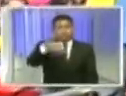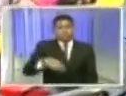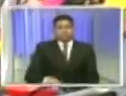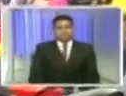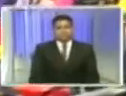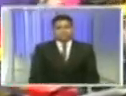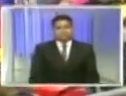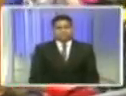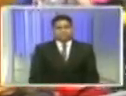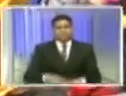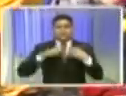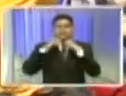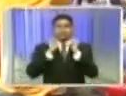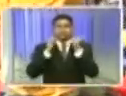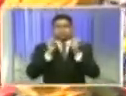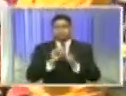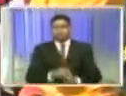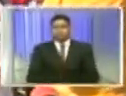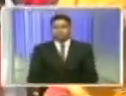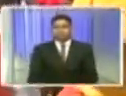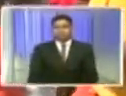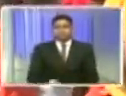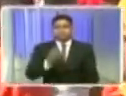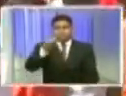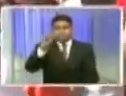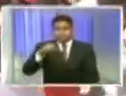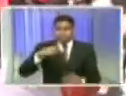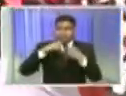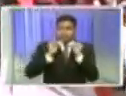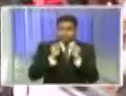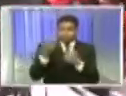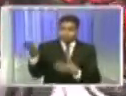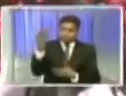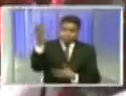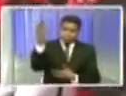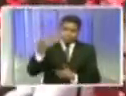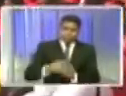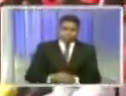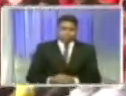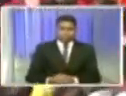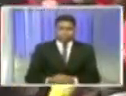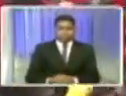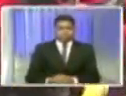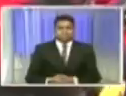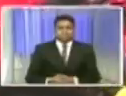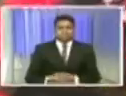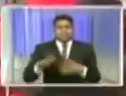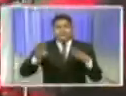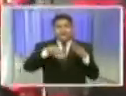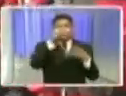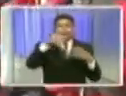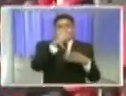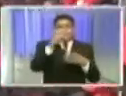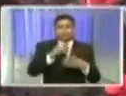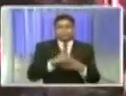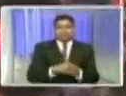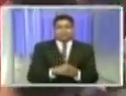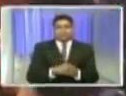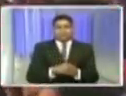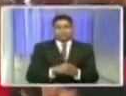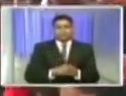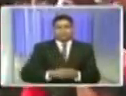Ah, Aristóbulo, nos sumamos los que no somos tan jóvenes, aunque tenemos el alma